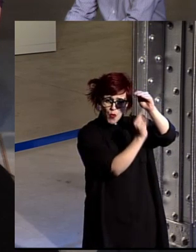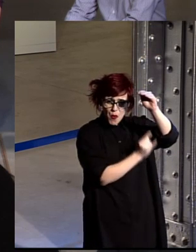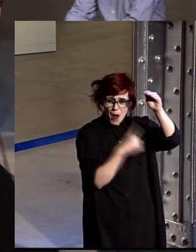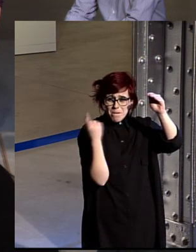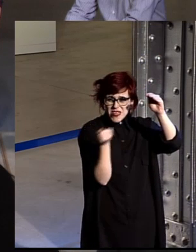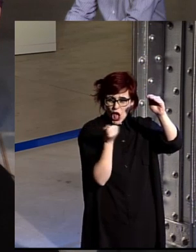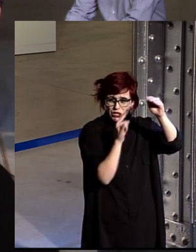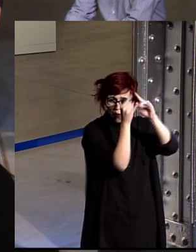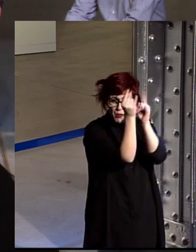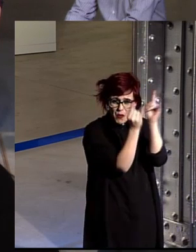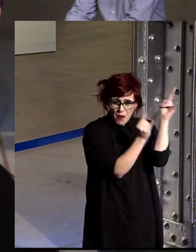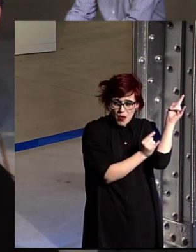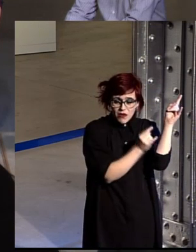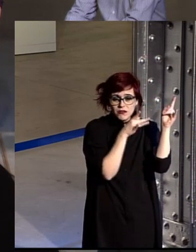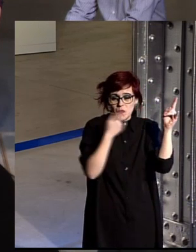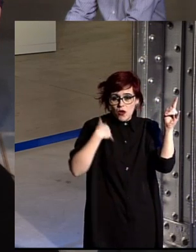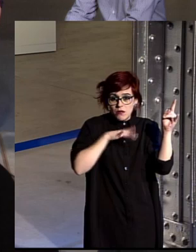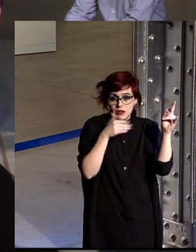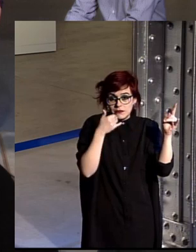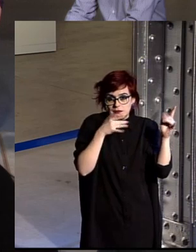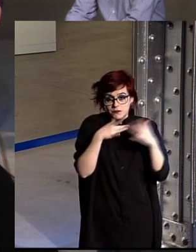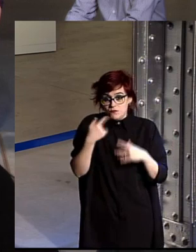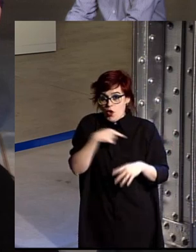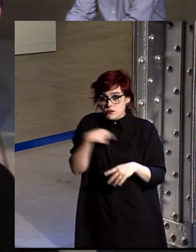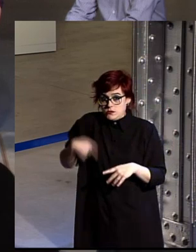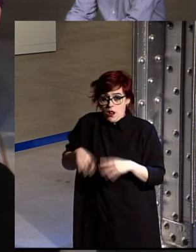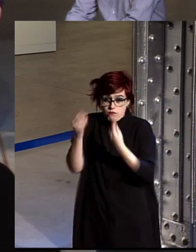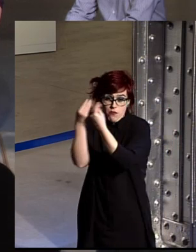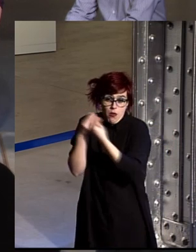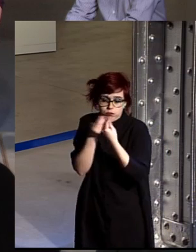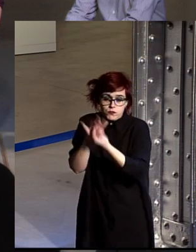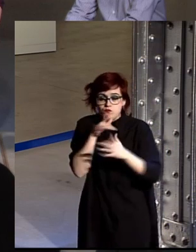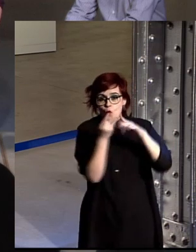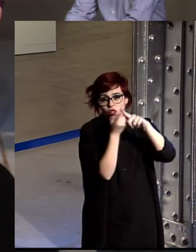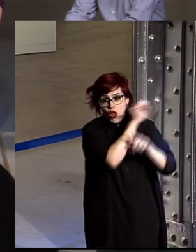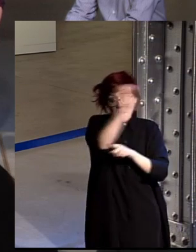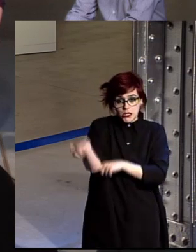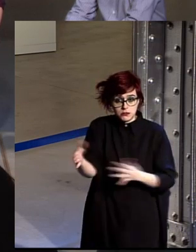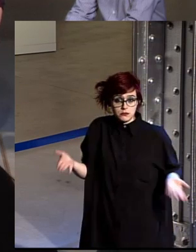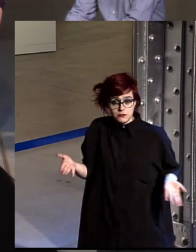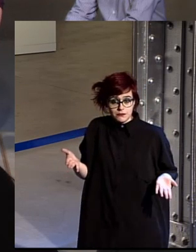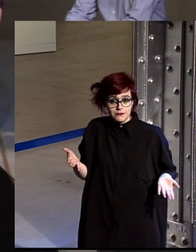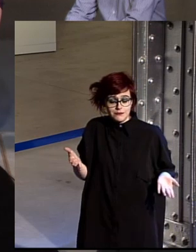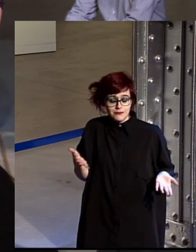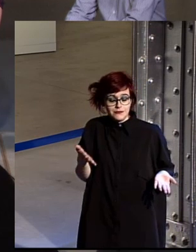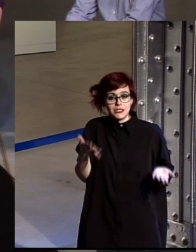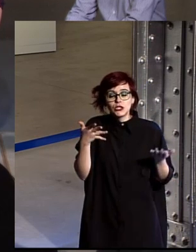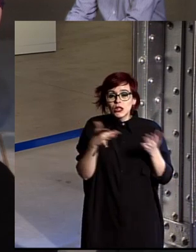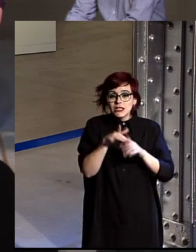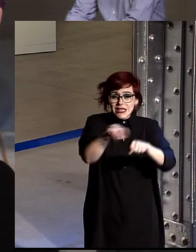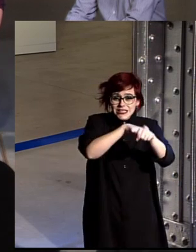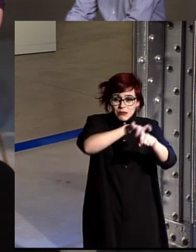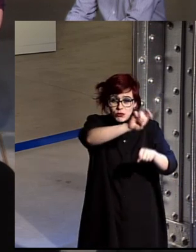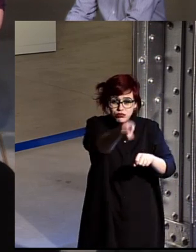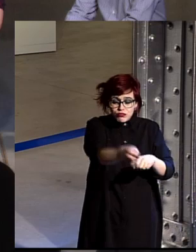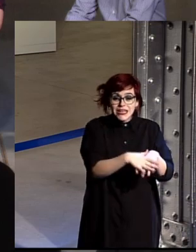sea, que es que hay más murciélagos que chinos en China, o sea, entonces yo creo que el número de murciélagos de especies Hay